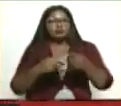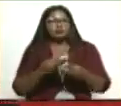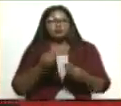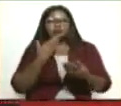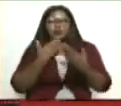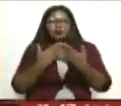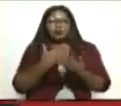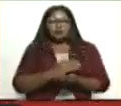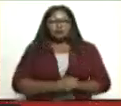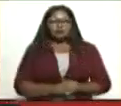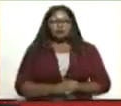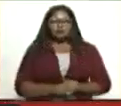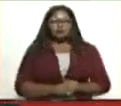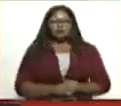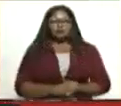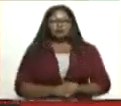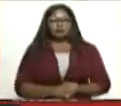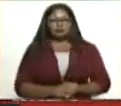gracias.